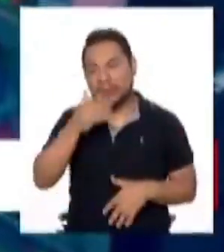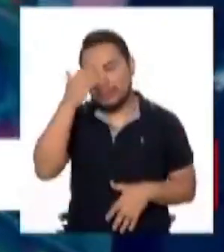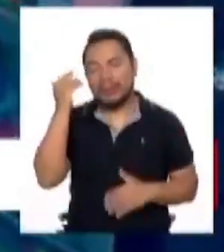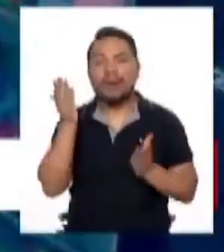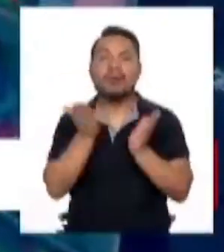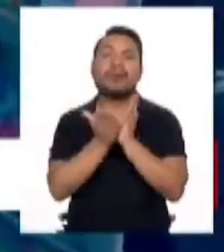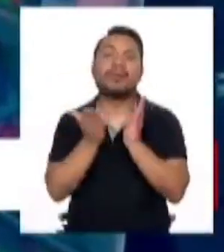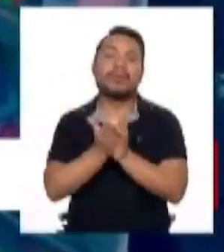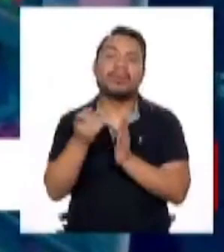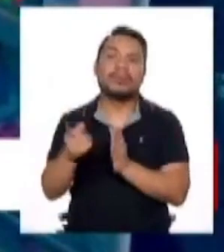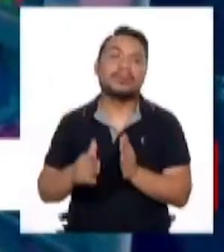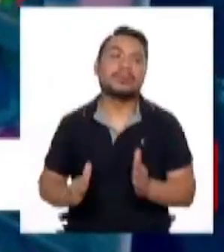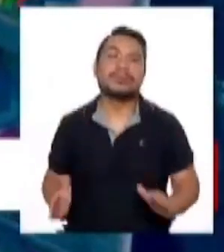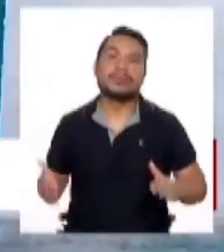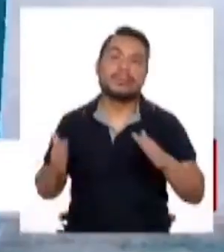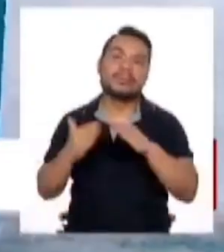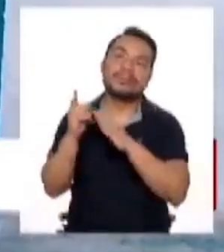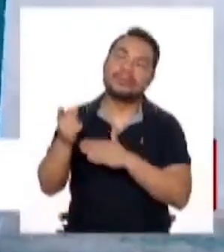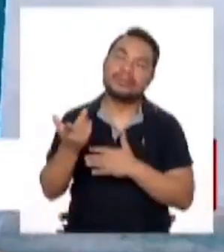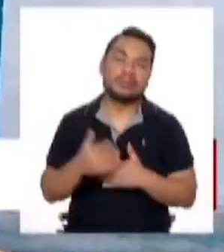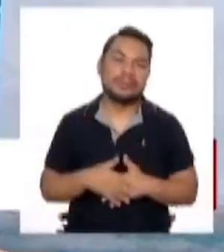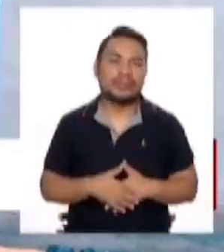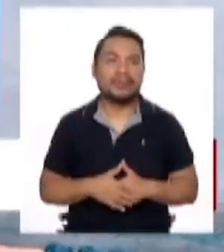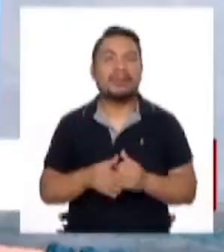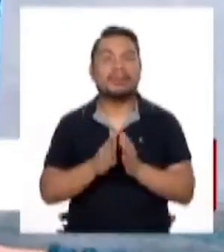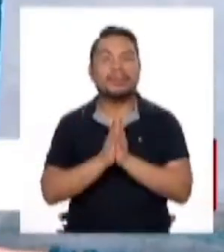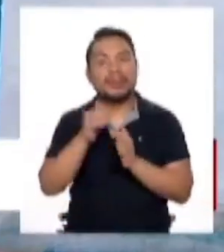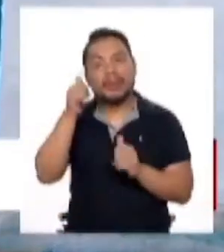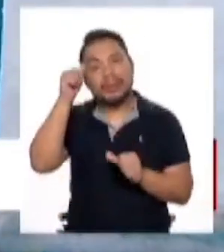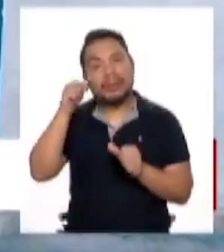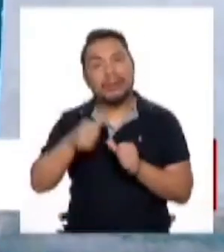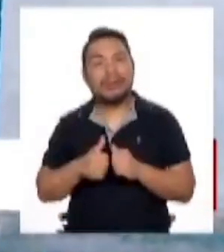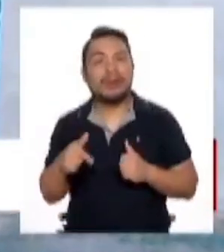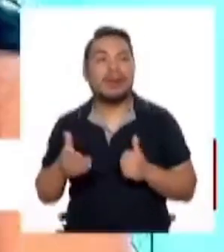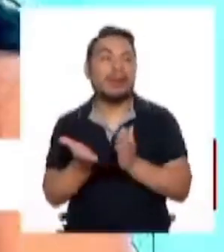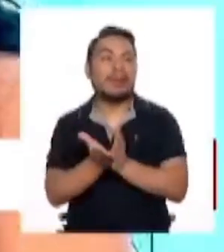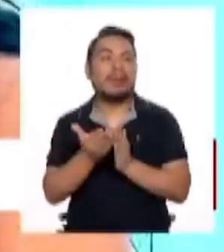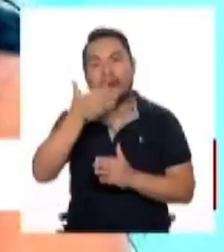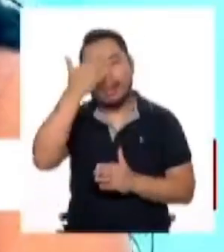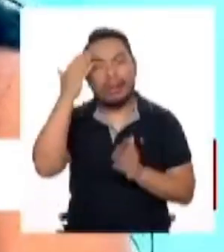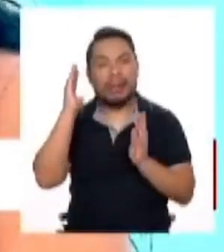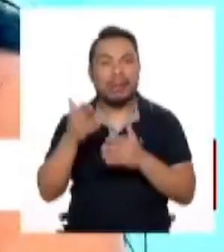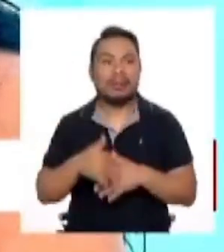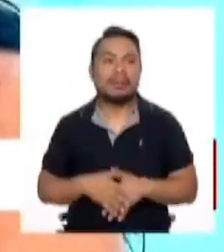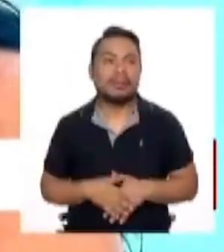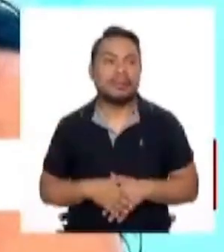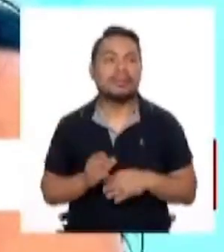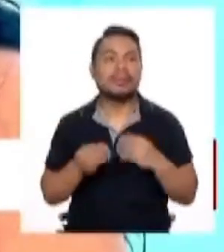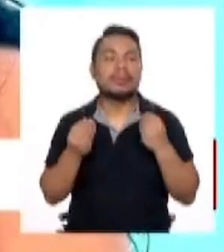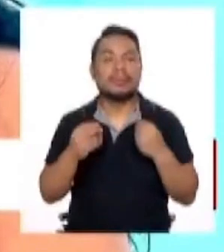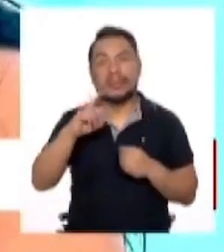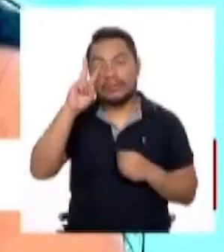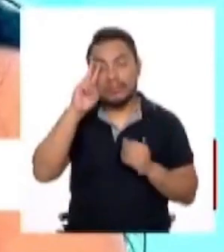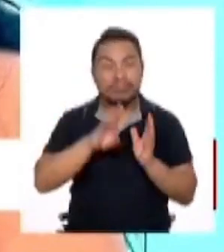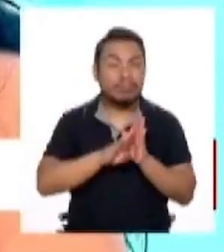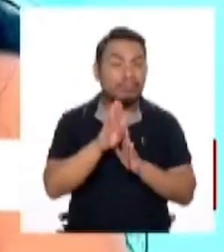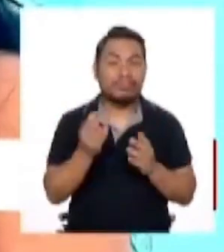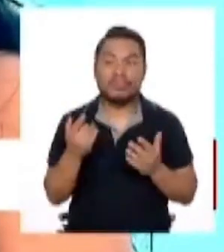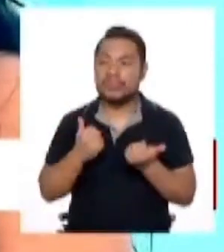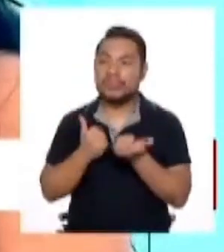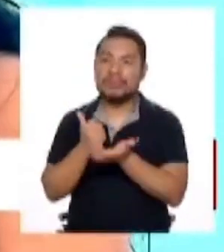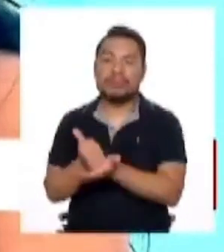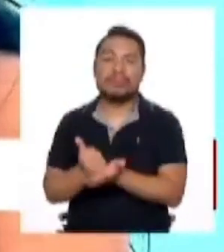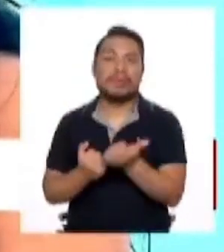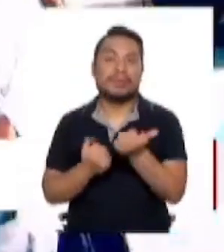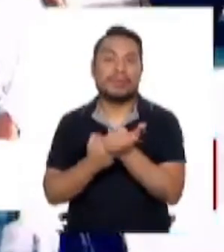colegios de los cerros prácticamente. Por favor, acuérdense, porque este es un colegio olvidado. ¿Cómo queremos que el Perú progrese si no estamos apoyando